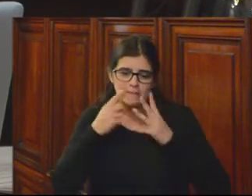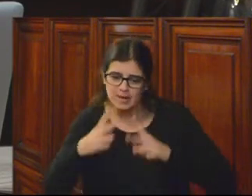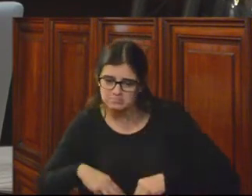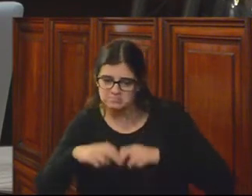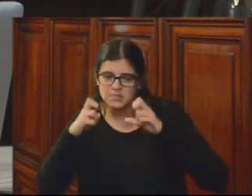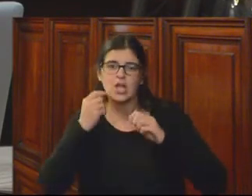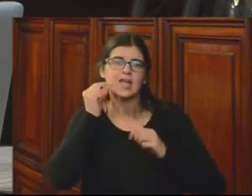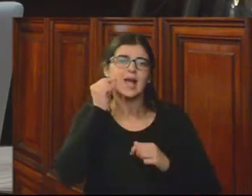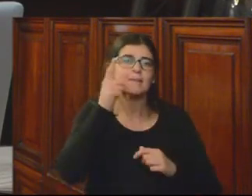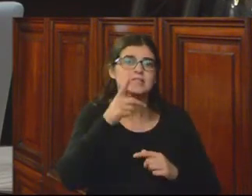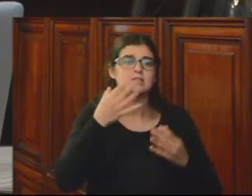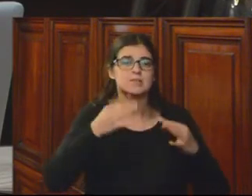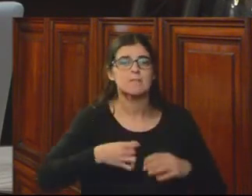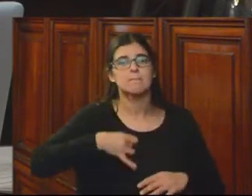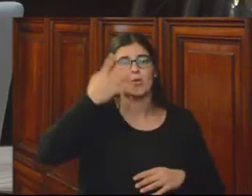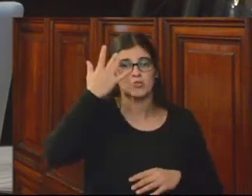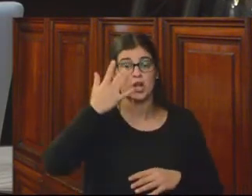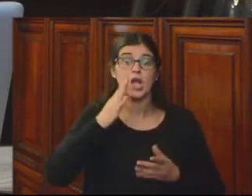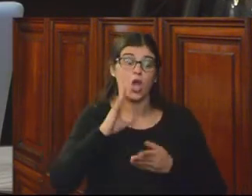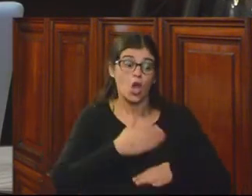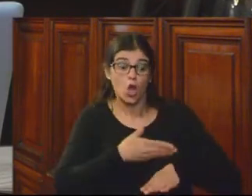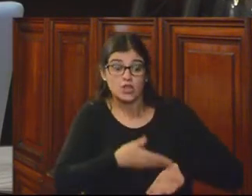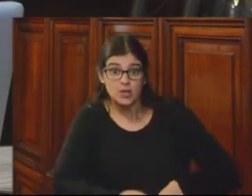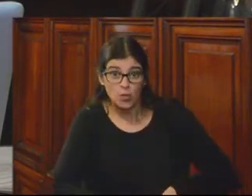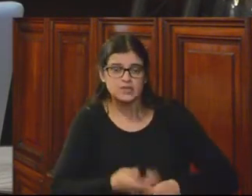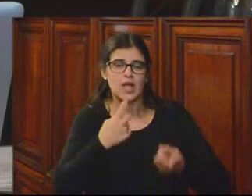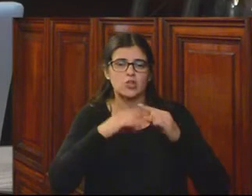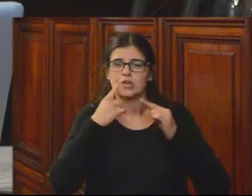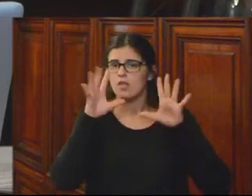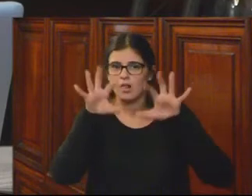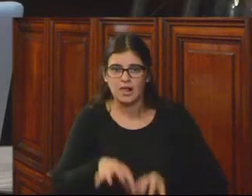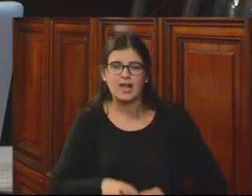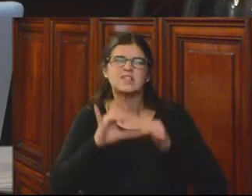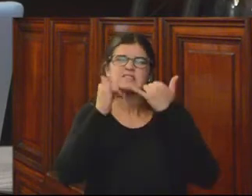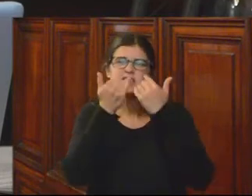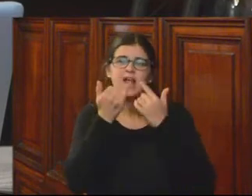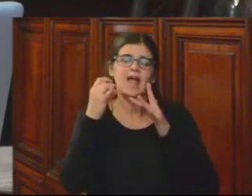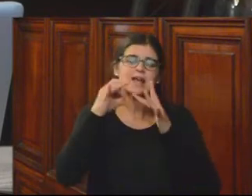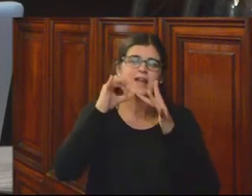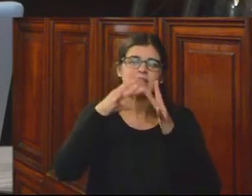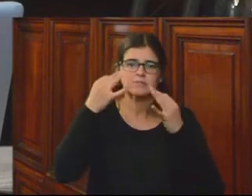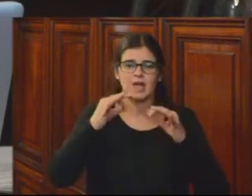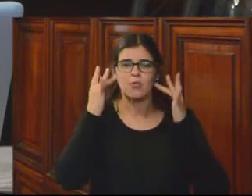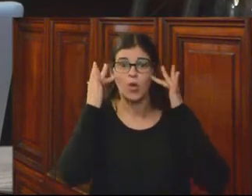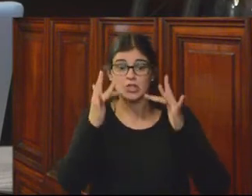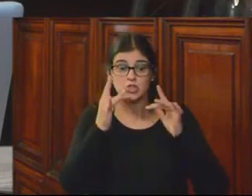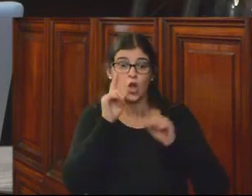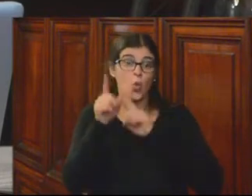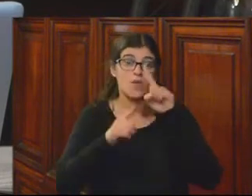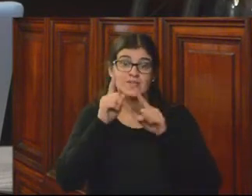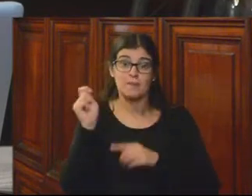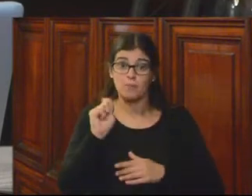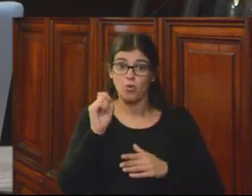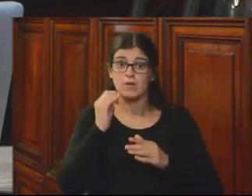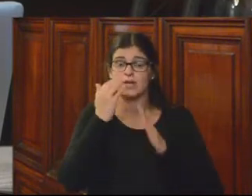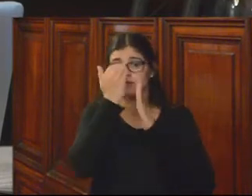la capacitación profesoral. Como consecuencia, se ha deteriorado la calidad de la educación. La matrícula de las universidades públicas